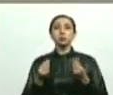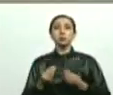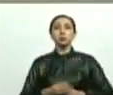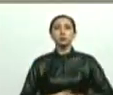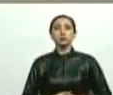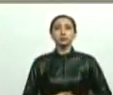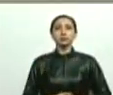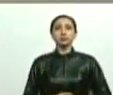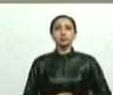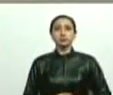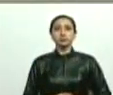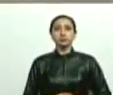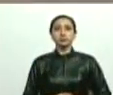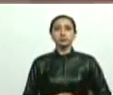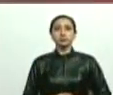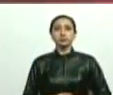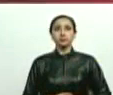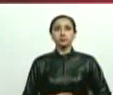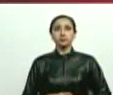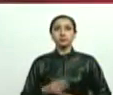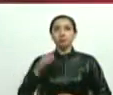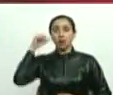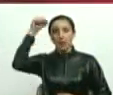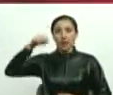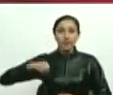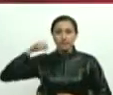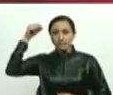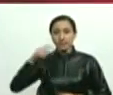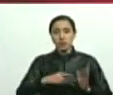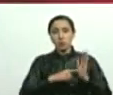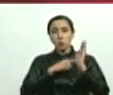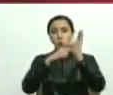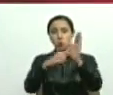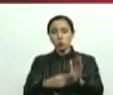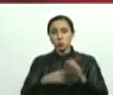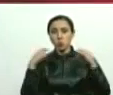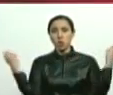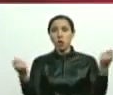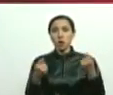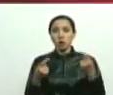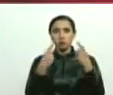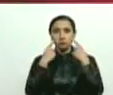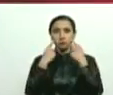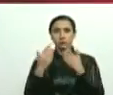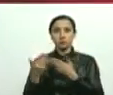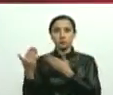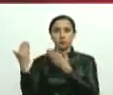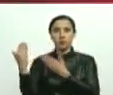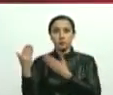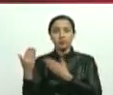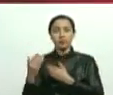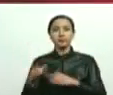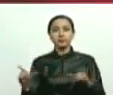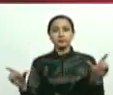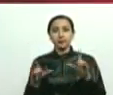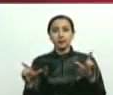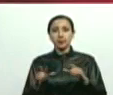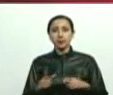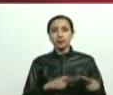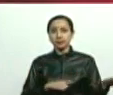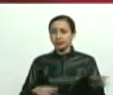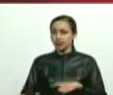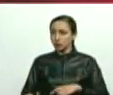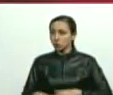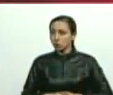Me tienen un videíto por ahí de una cuñita bonita. Vamos a refrescarnos un ratico viendo este cuña. ¿Está listo? ¿Está a